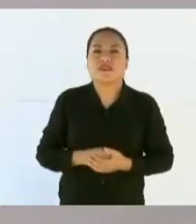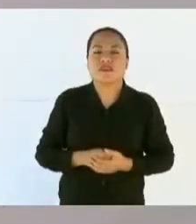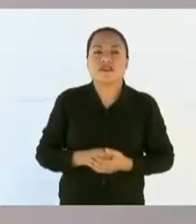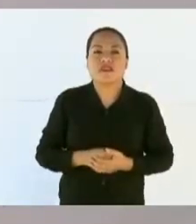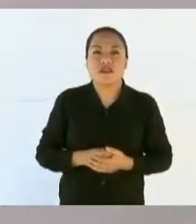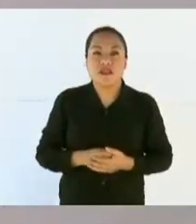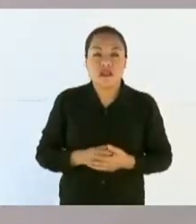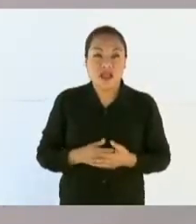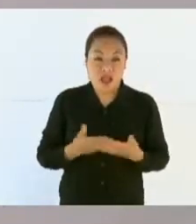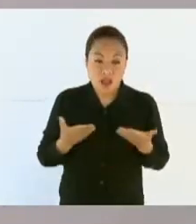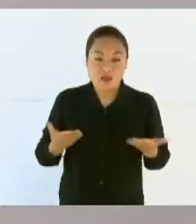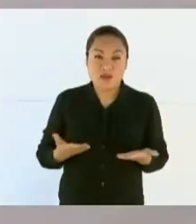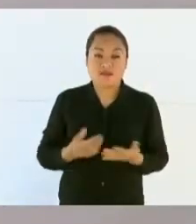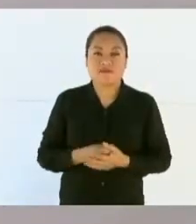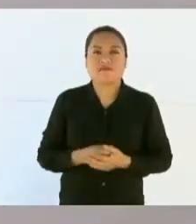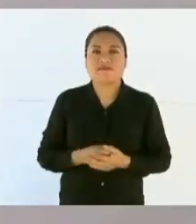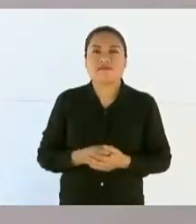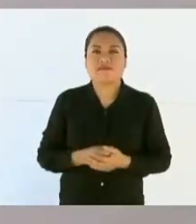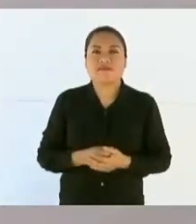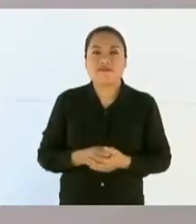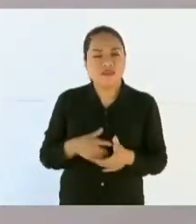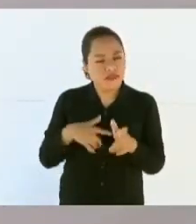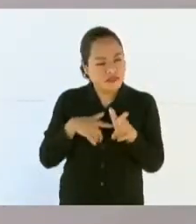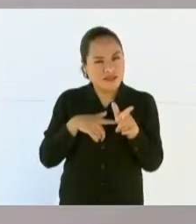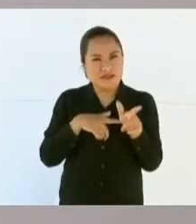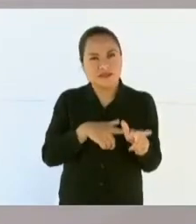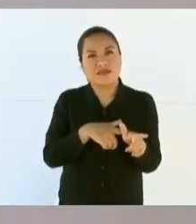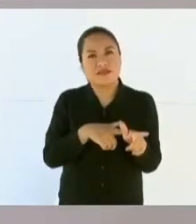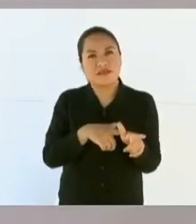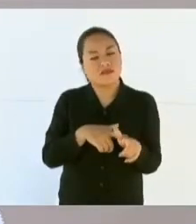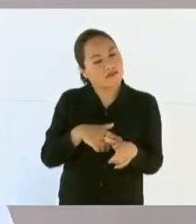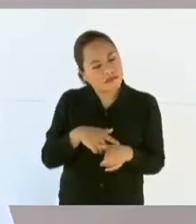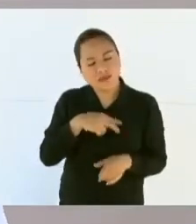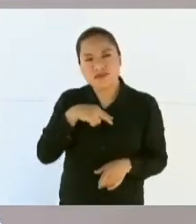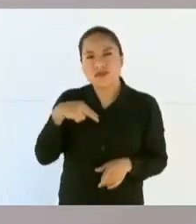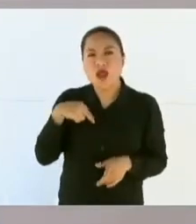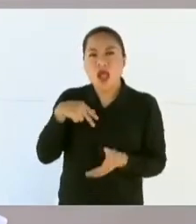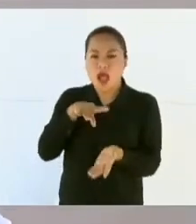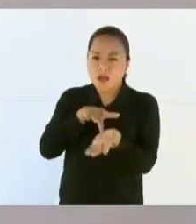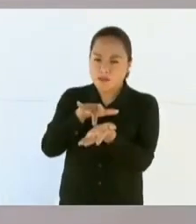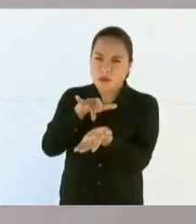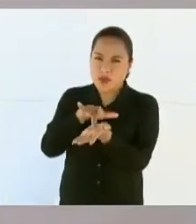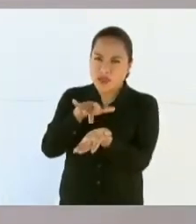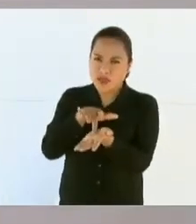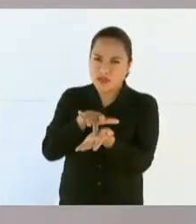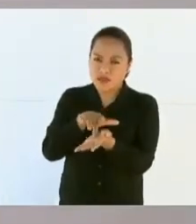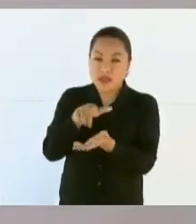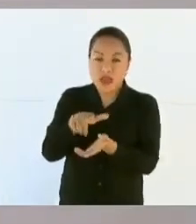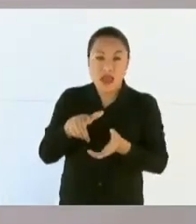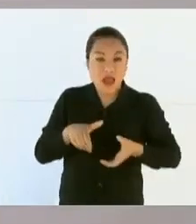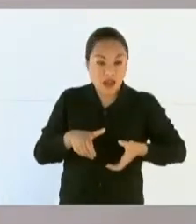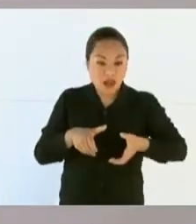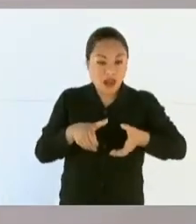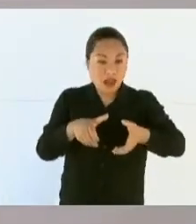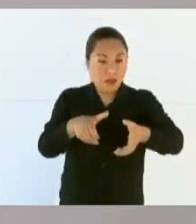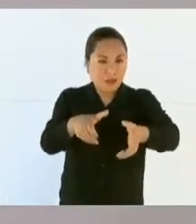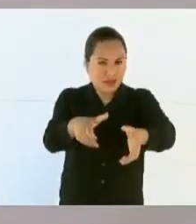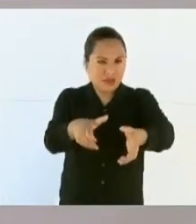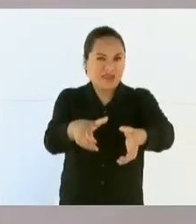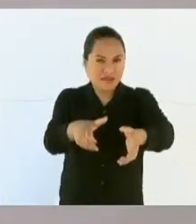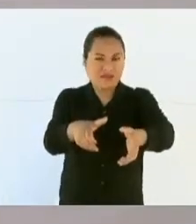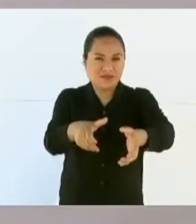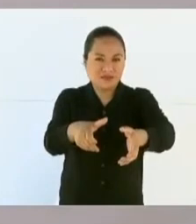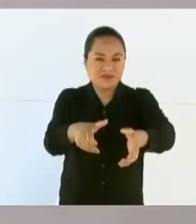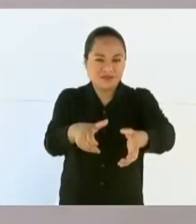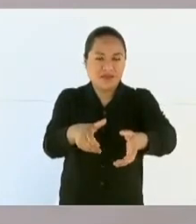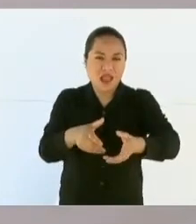Vamos a seguir apoyando. Es el camino, pero también son